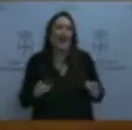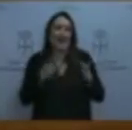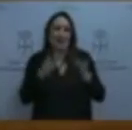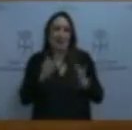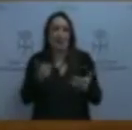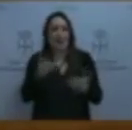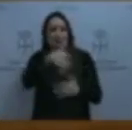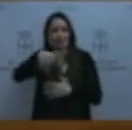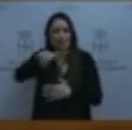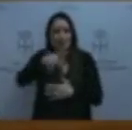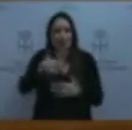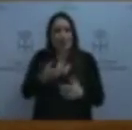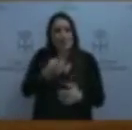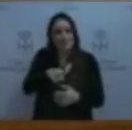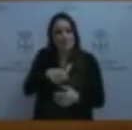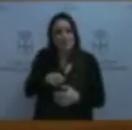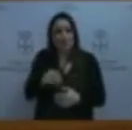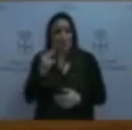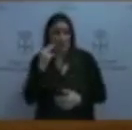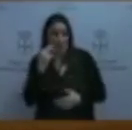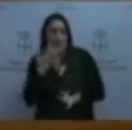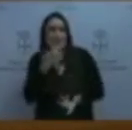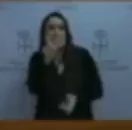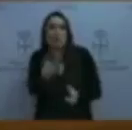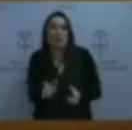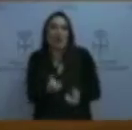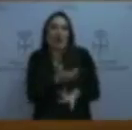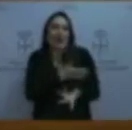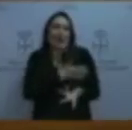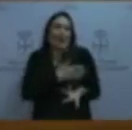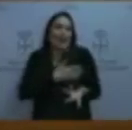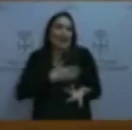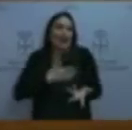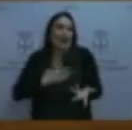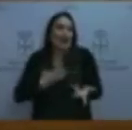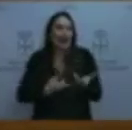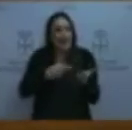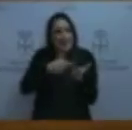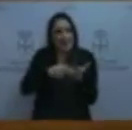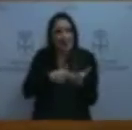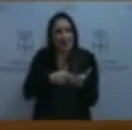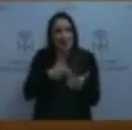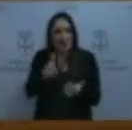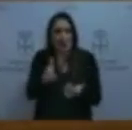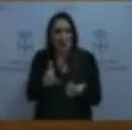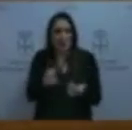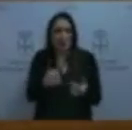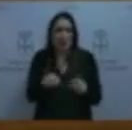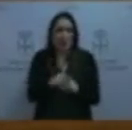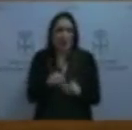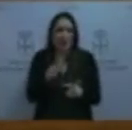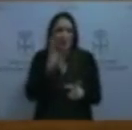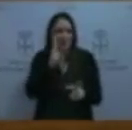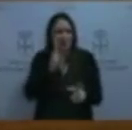la provocación del miedo cuando alguien pretende exigir los derechos, el caciquismo